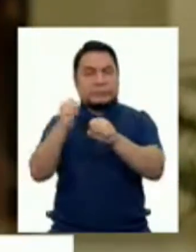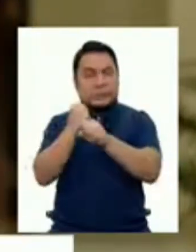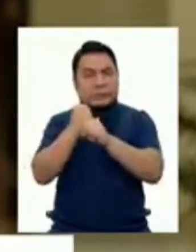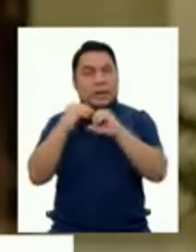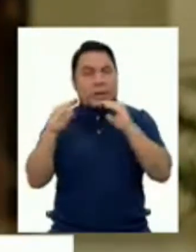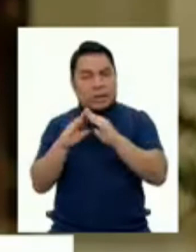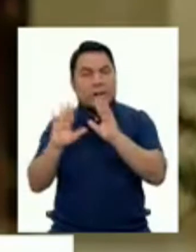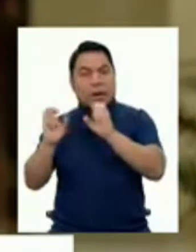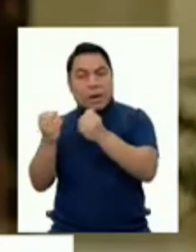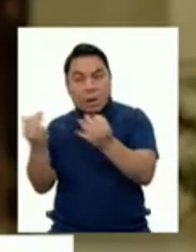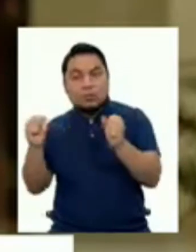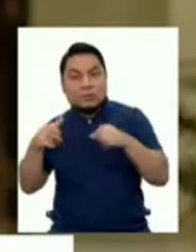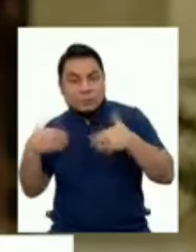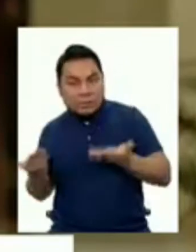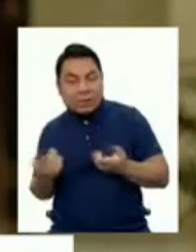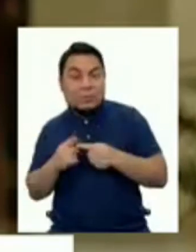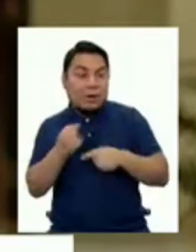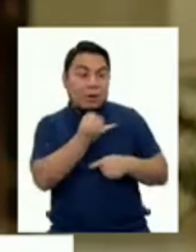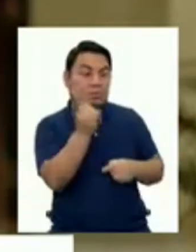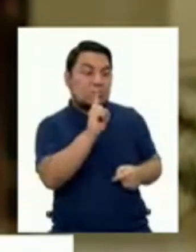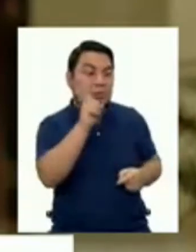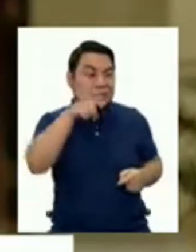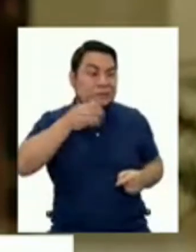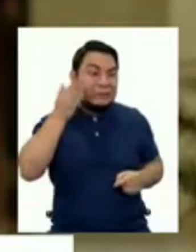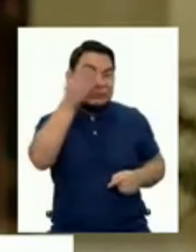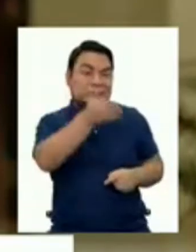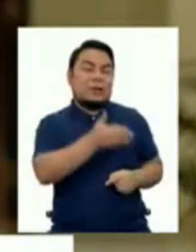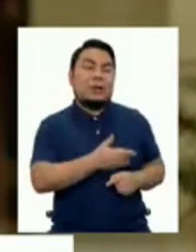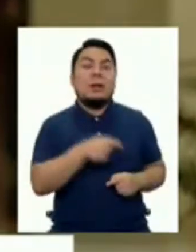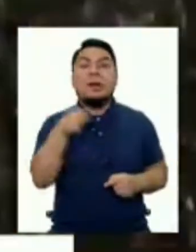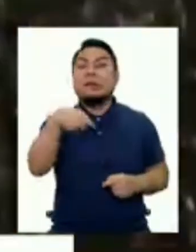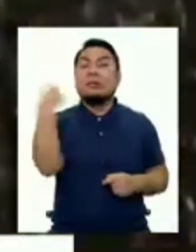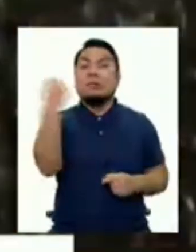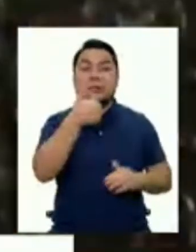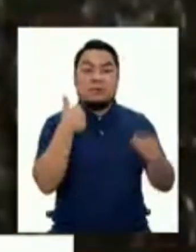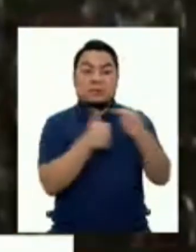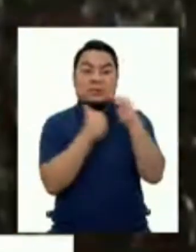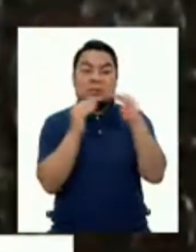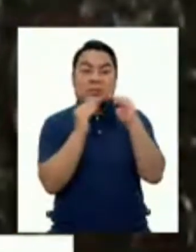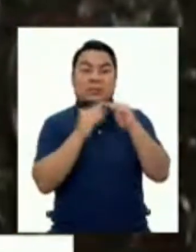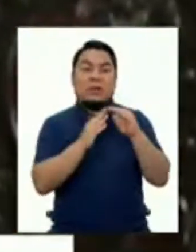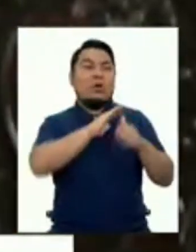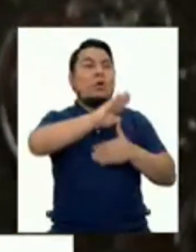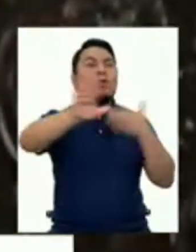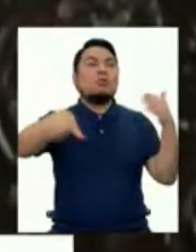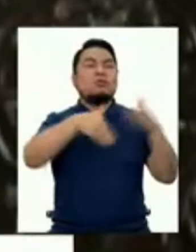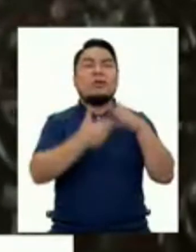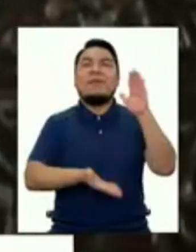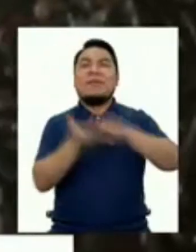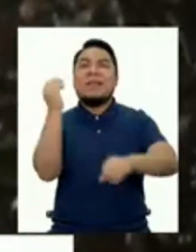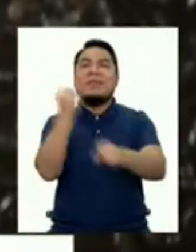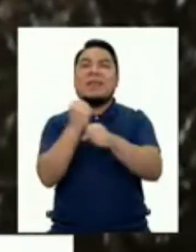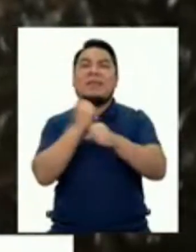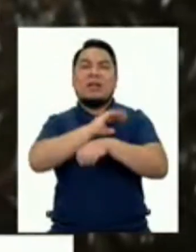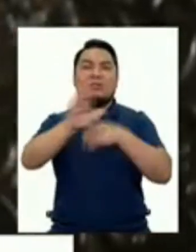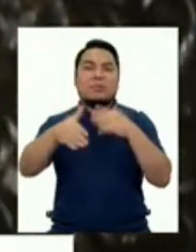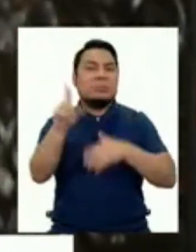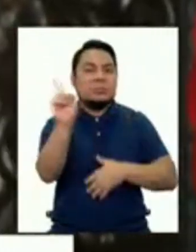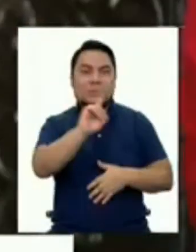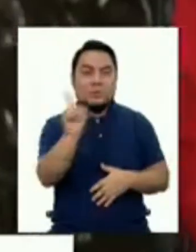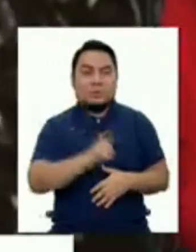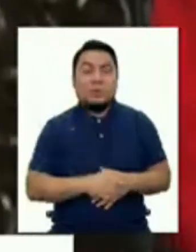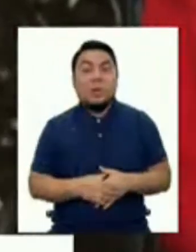No porque termina la cuarentena general, todos a trabajar, no. Los que puedan